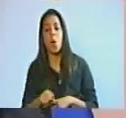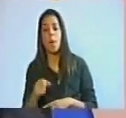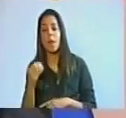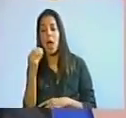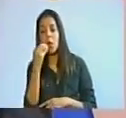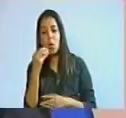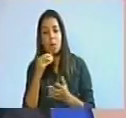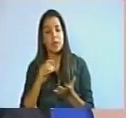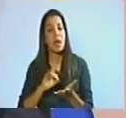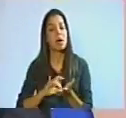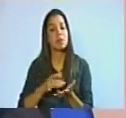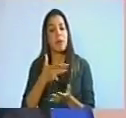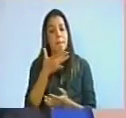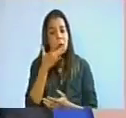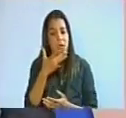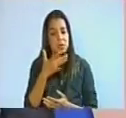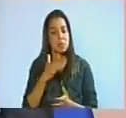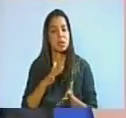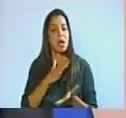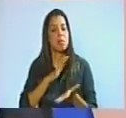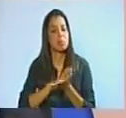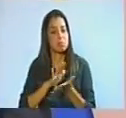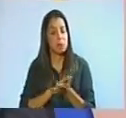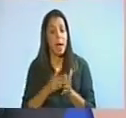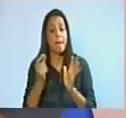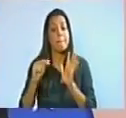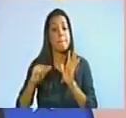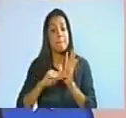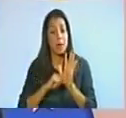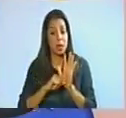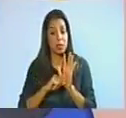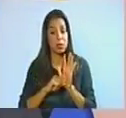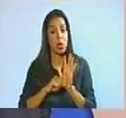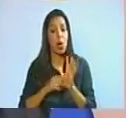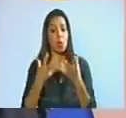a los alimentos, tanto en precio como en